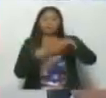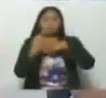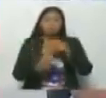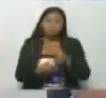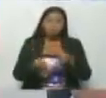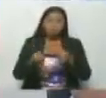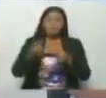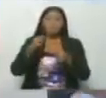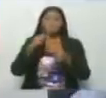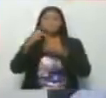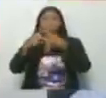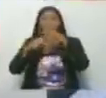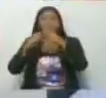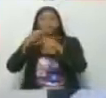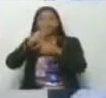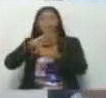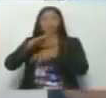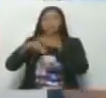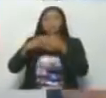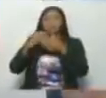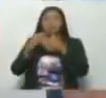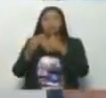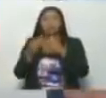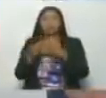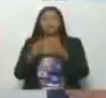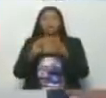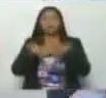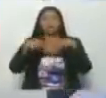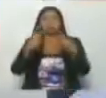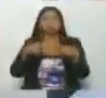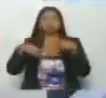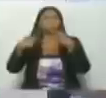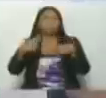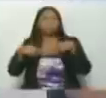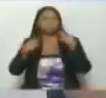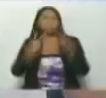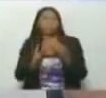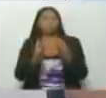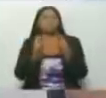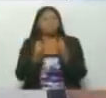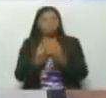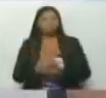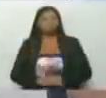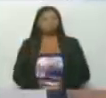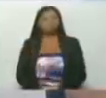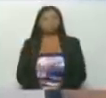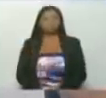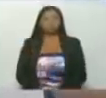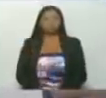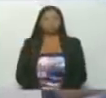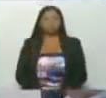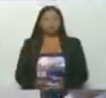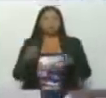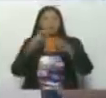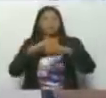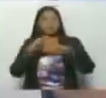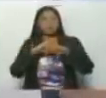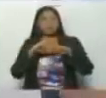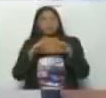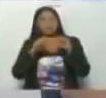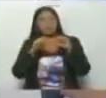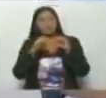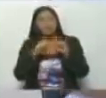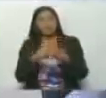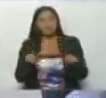histórico que siempre tiene que replantearse tiene que someterse a revisiones tiene que oxigenarse